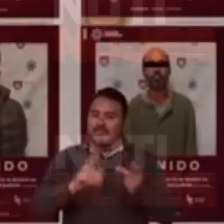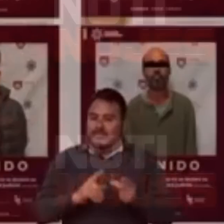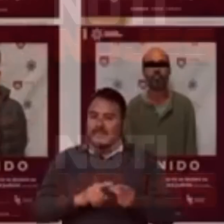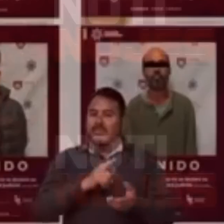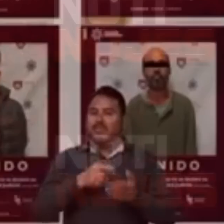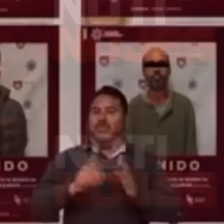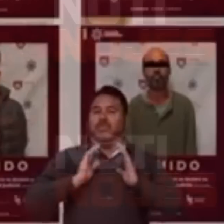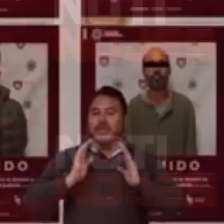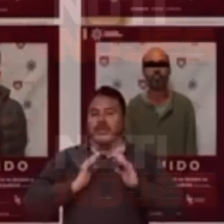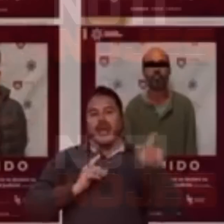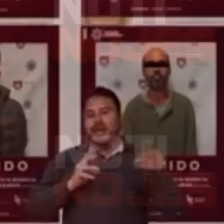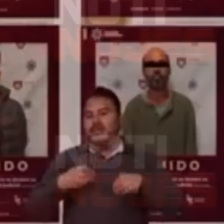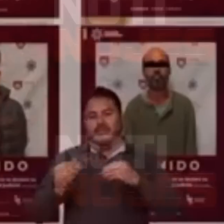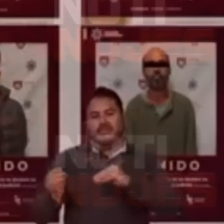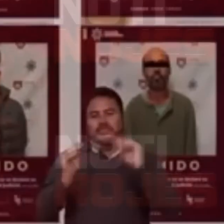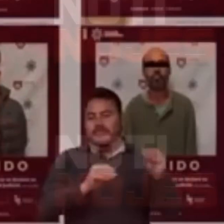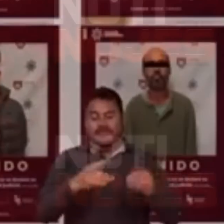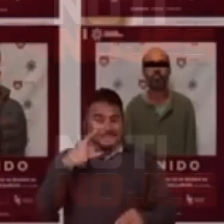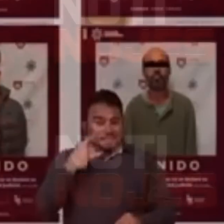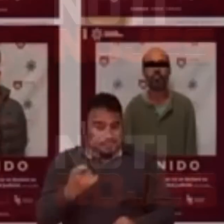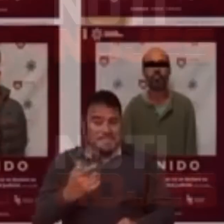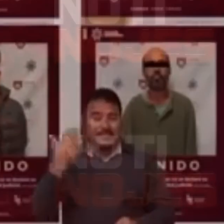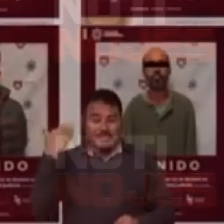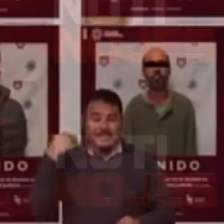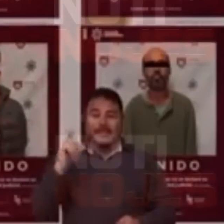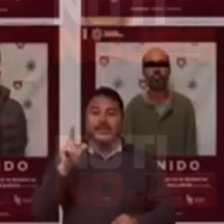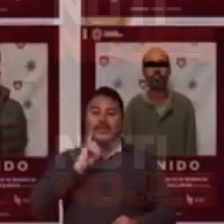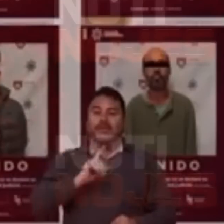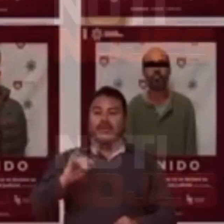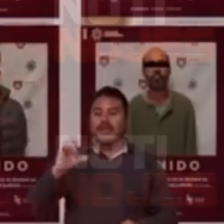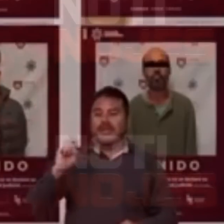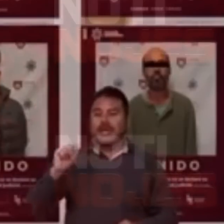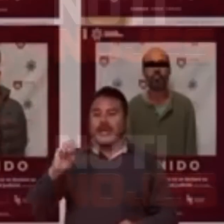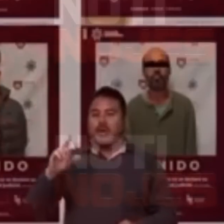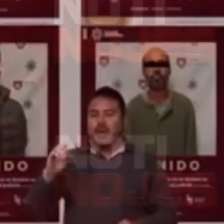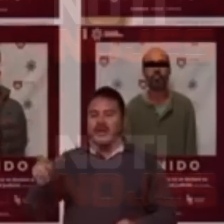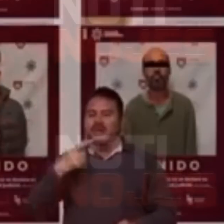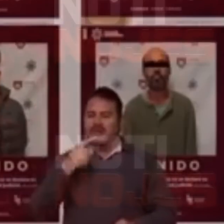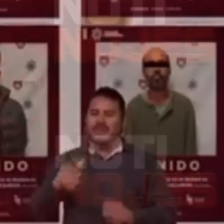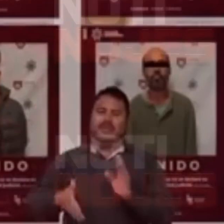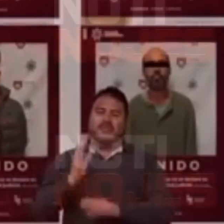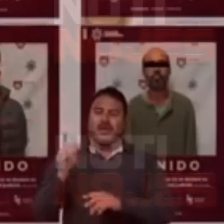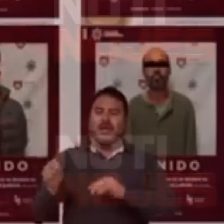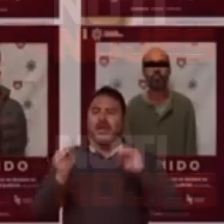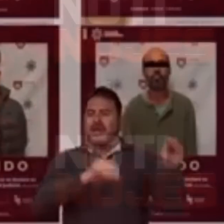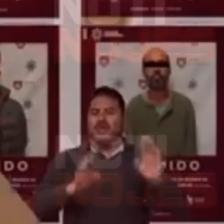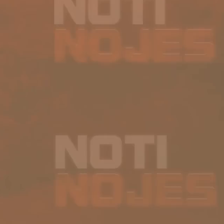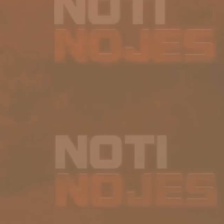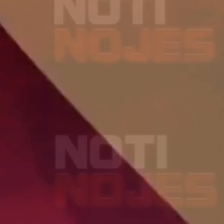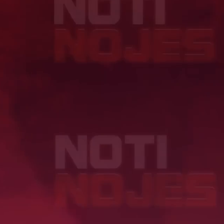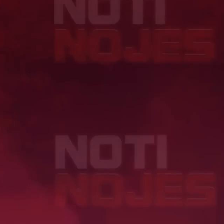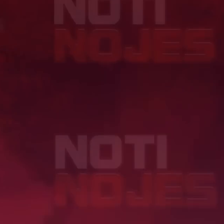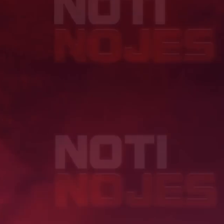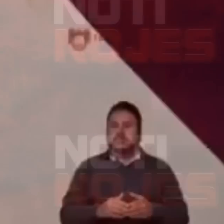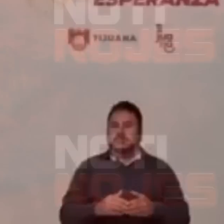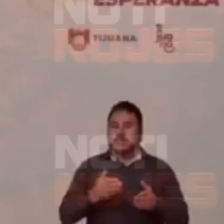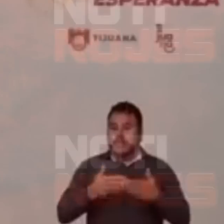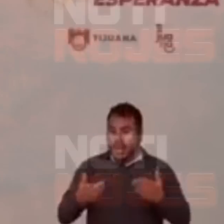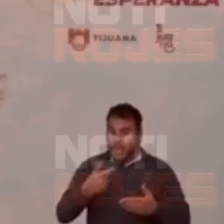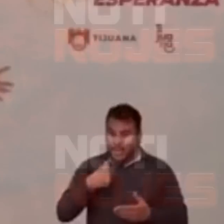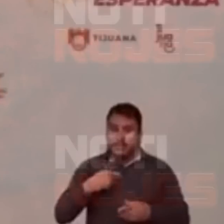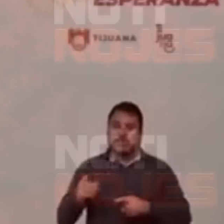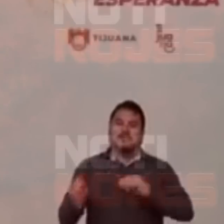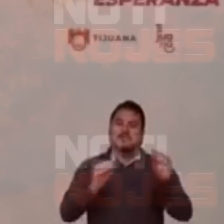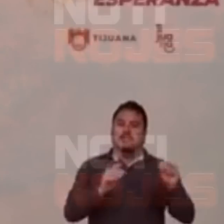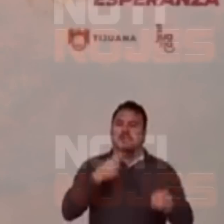desde el cuartel. Es muy simpático. Cuando lo hizo Leizaola decían que era muy valiente. ¡Qué valiente Leizaola que vive en el cuartel! Y cuando le toca a su servidora,